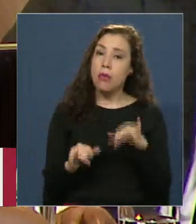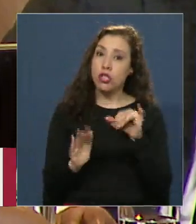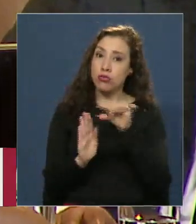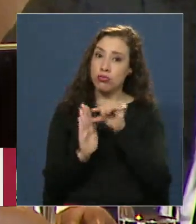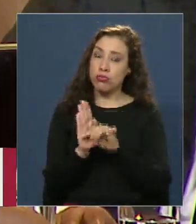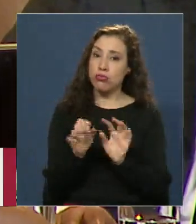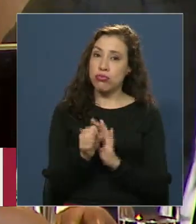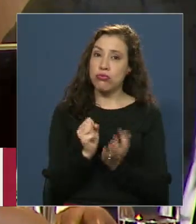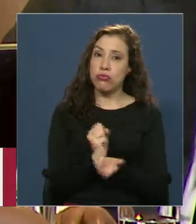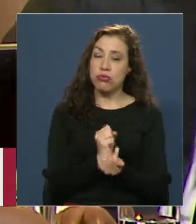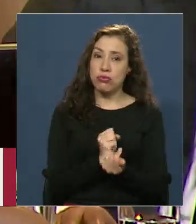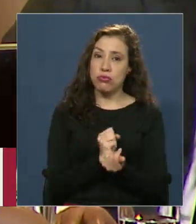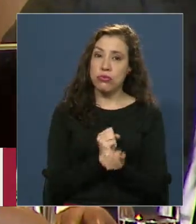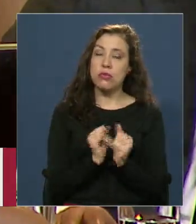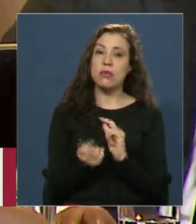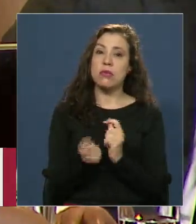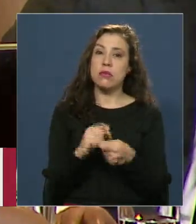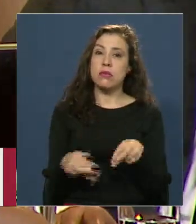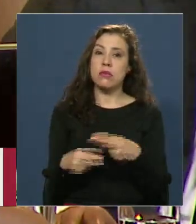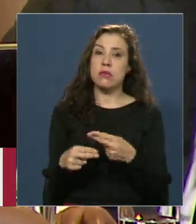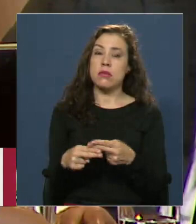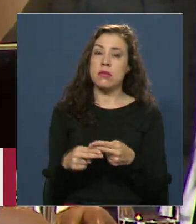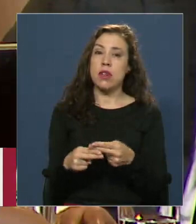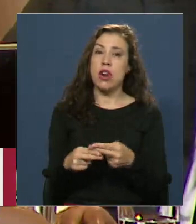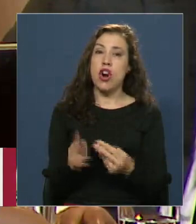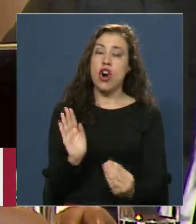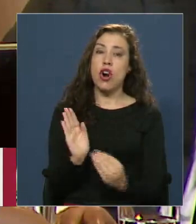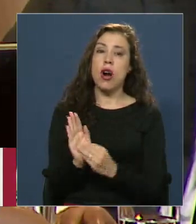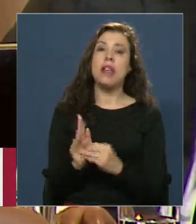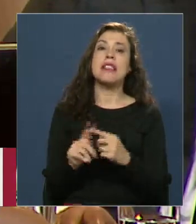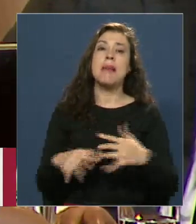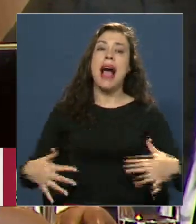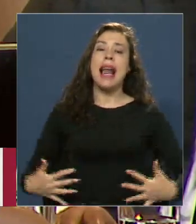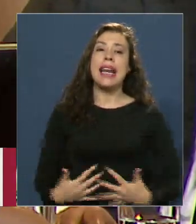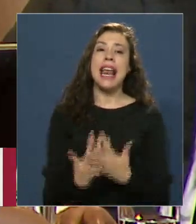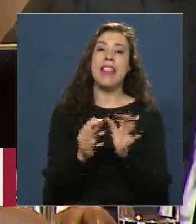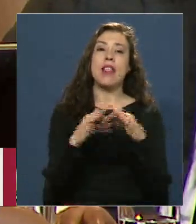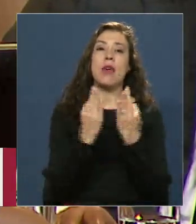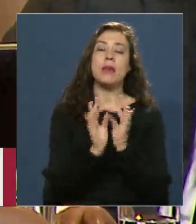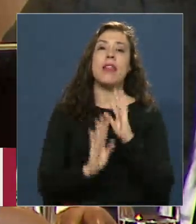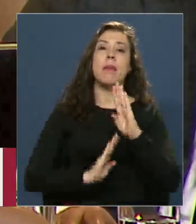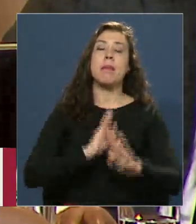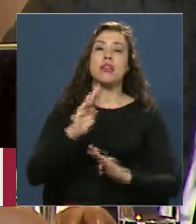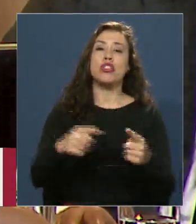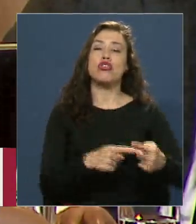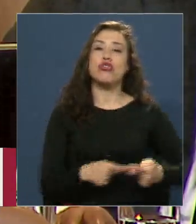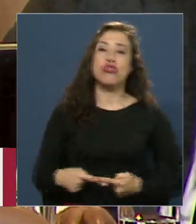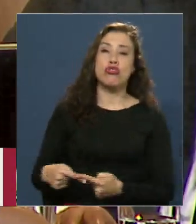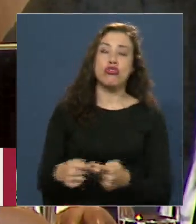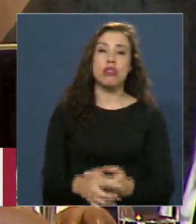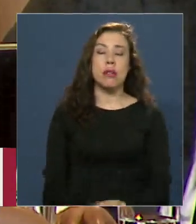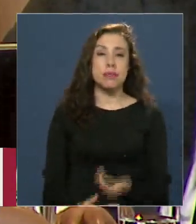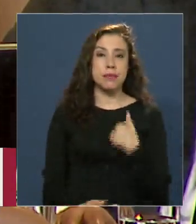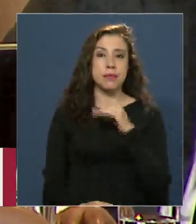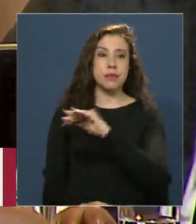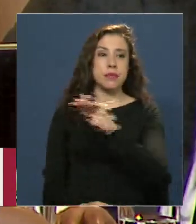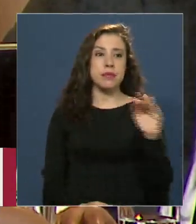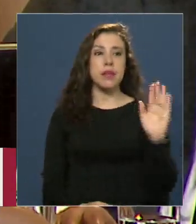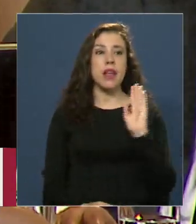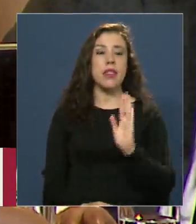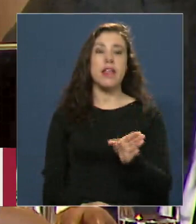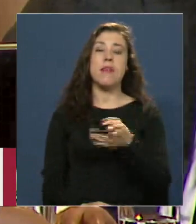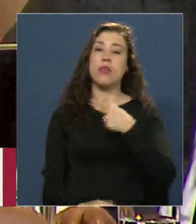indicaciones de Hacienda y el cambio de nombre a Red Integral de Protección Social. Yo les hago un llamado, colegas.